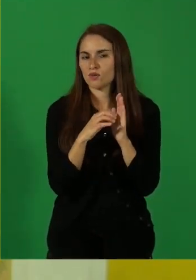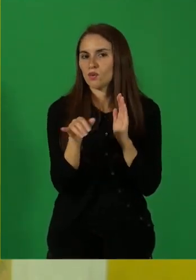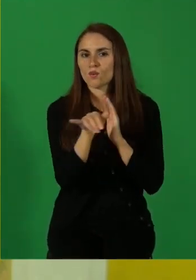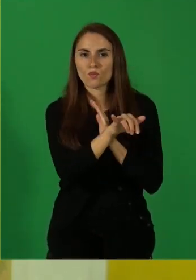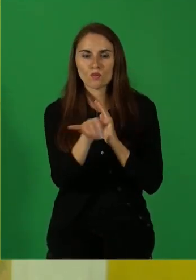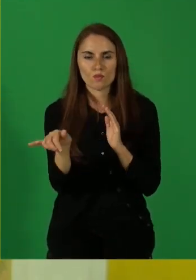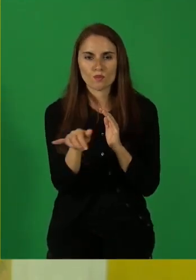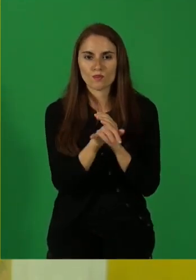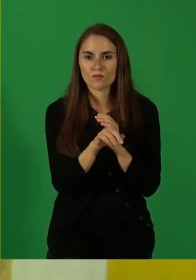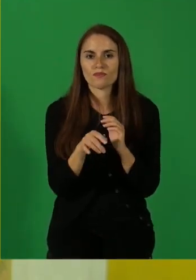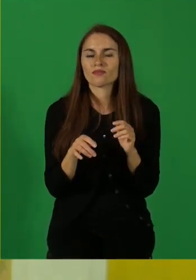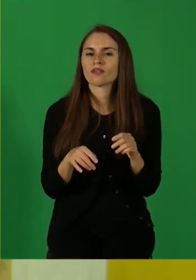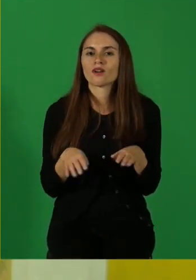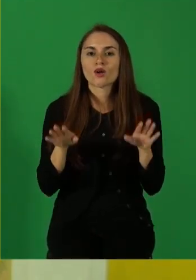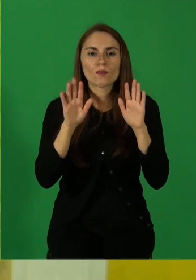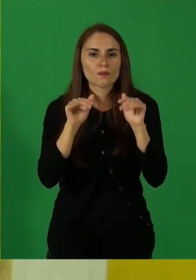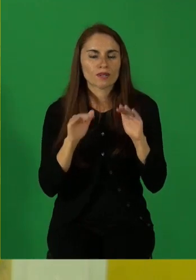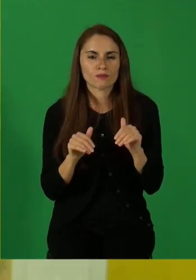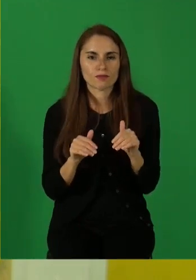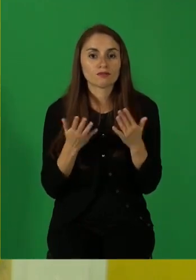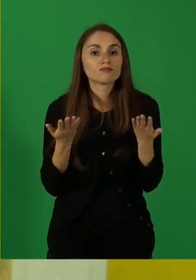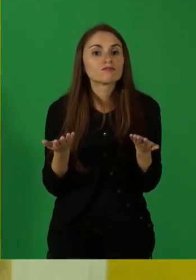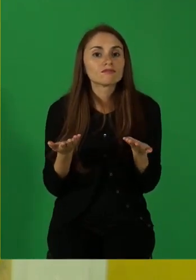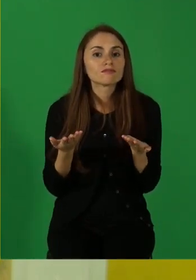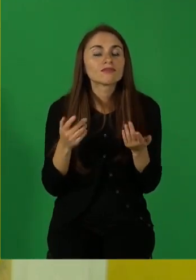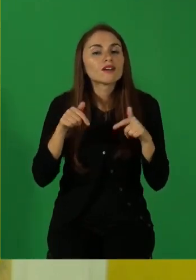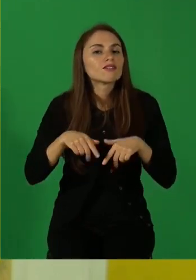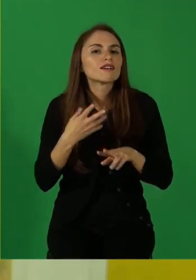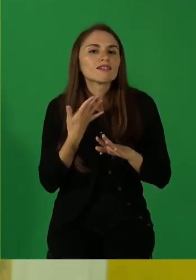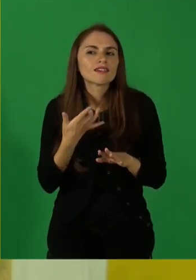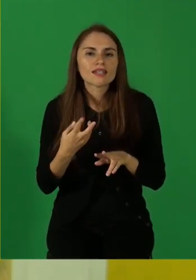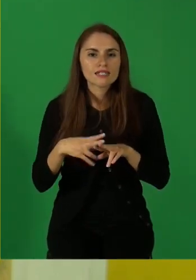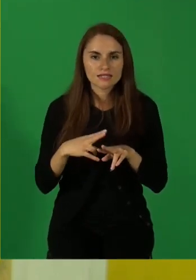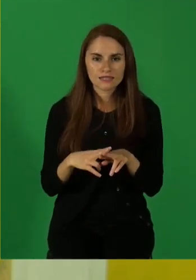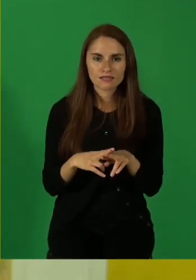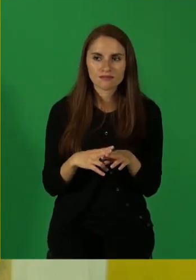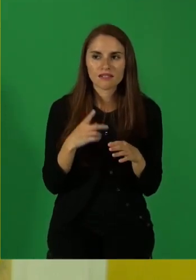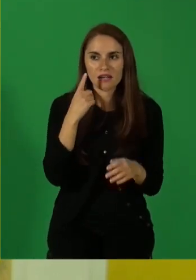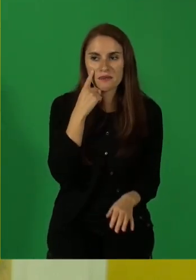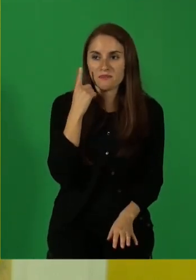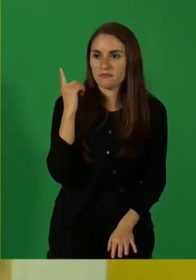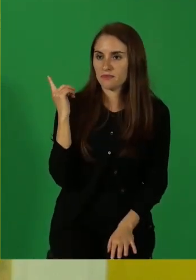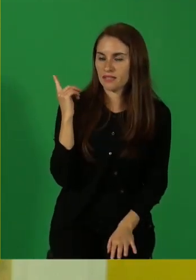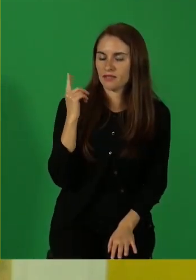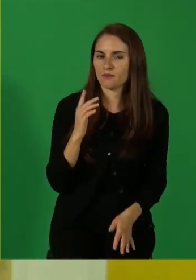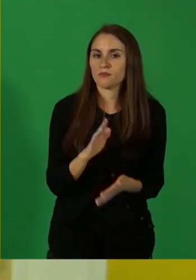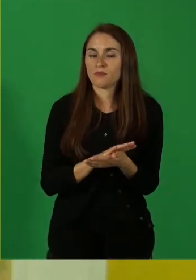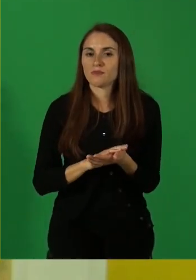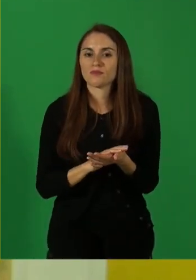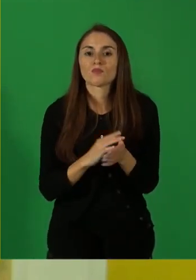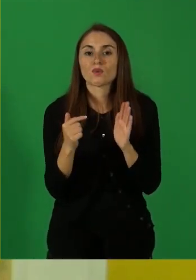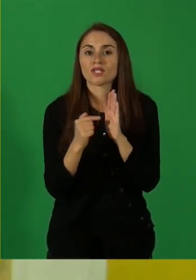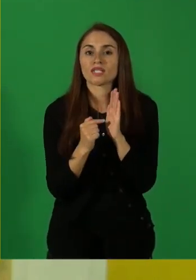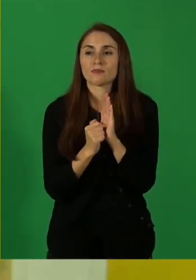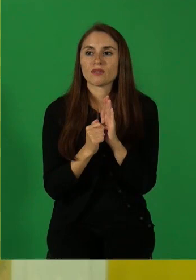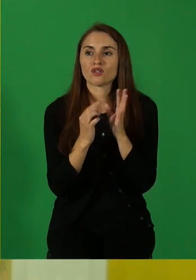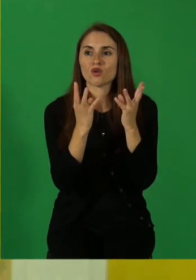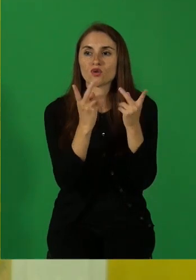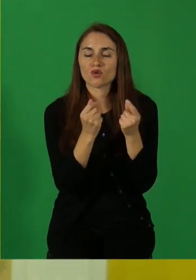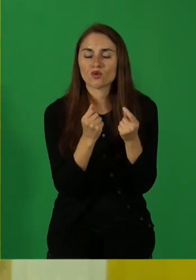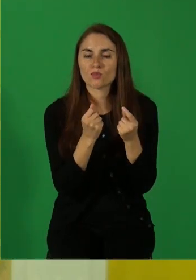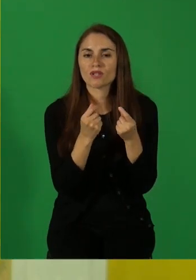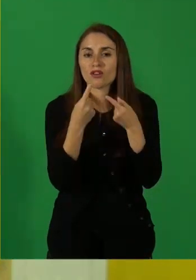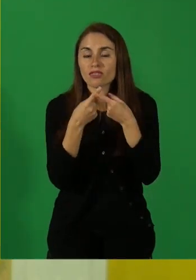Así que lo único que tienes que hacer ahora es eso. Y mira, Si multiplico números con